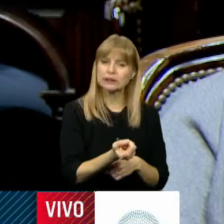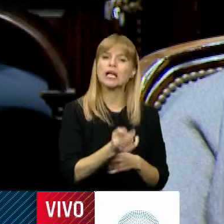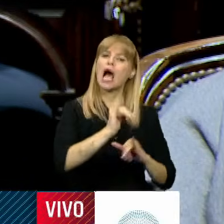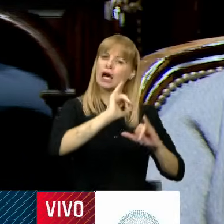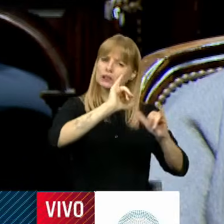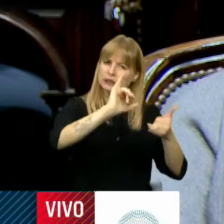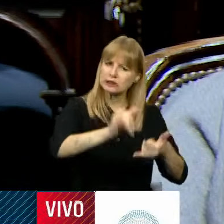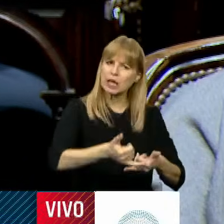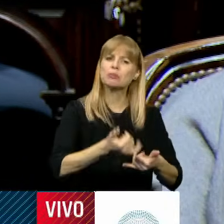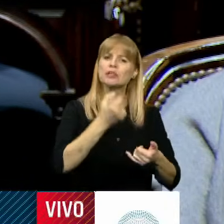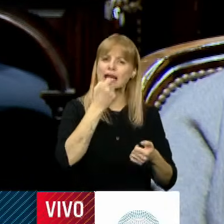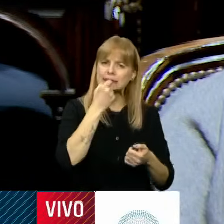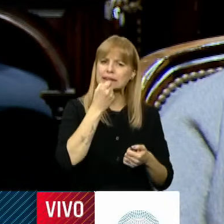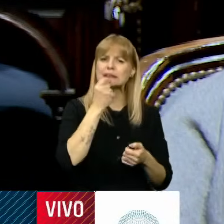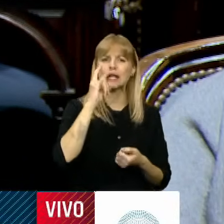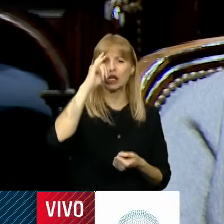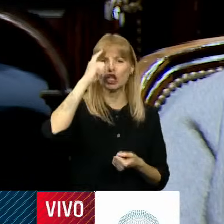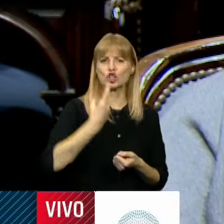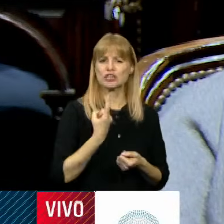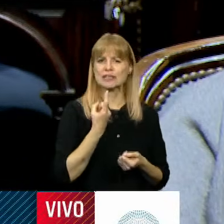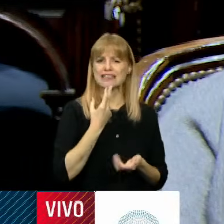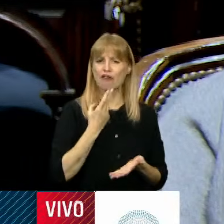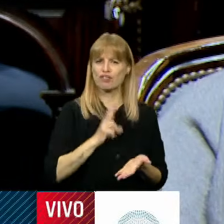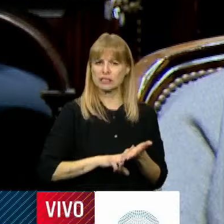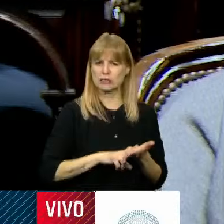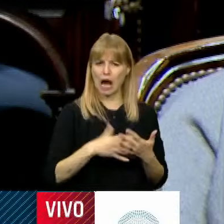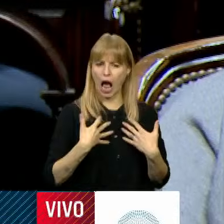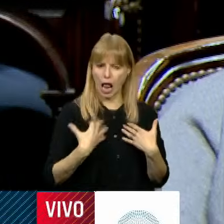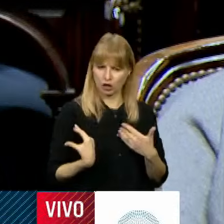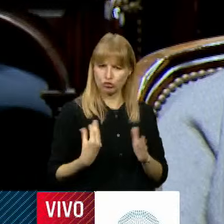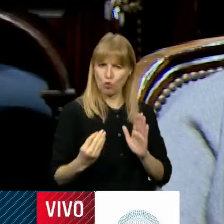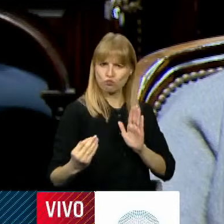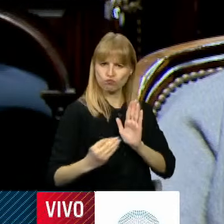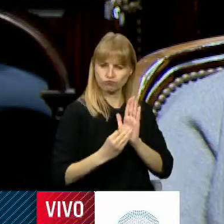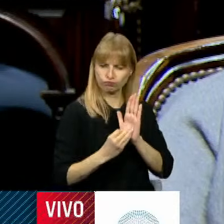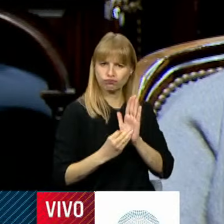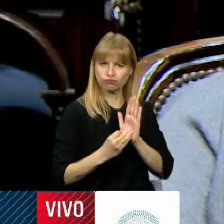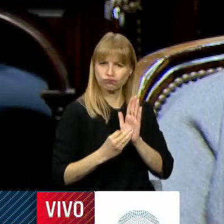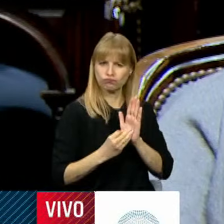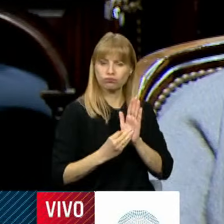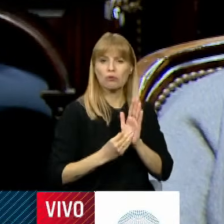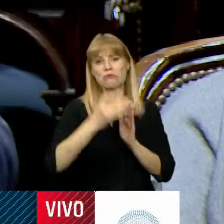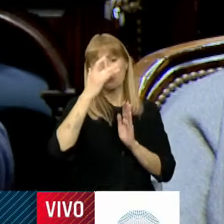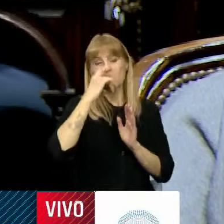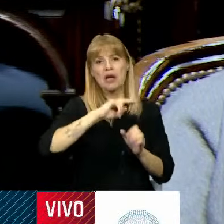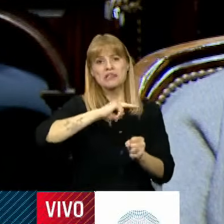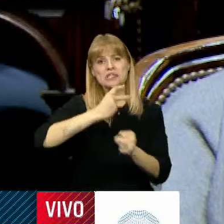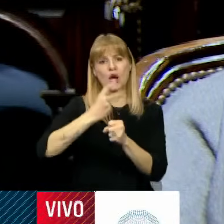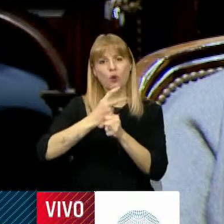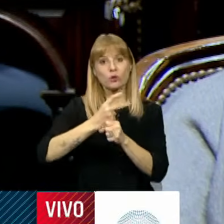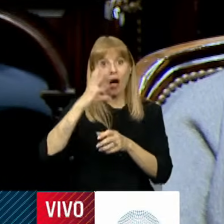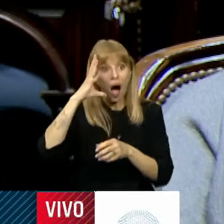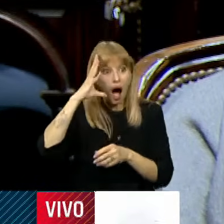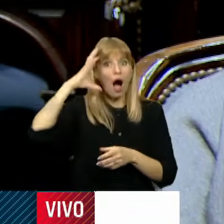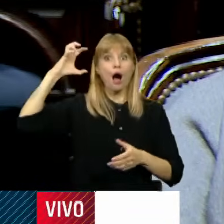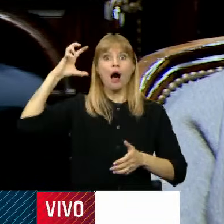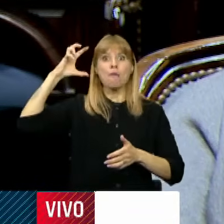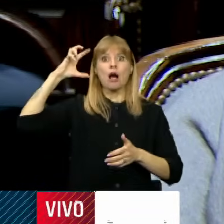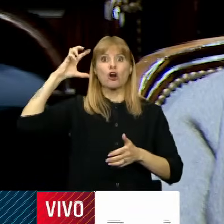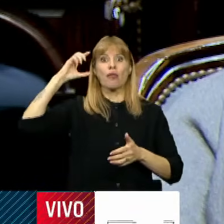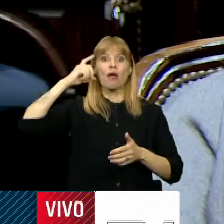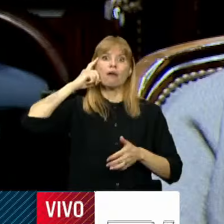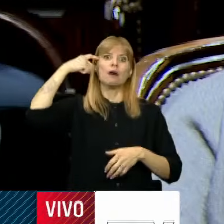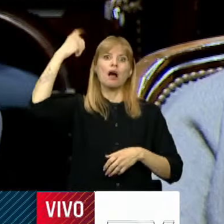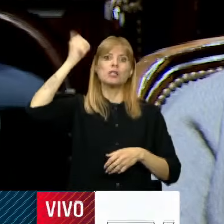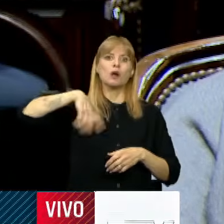al régimen de inocencia fiscal. En segundo lugar, recupera la memoria y se da cuenta que de 2013,